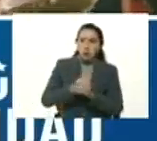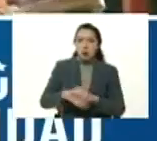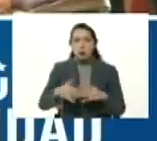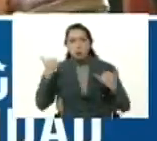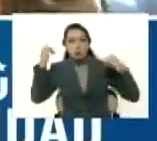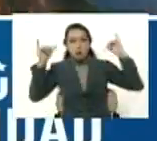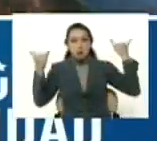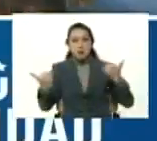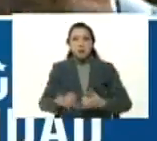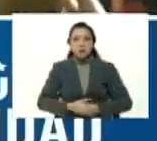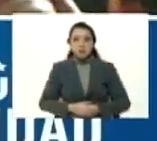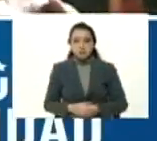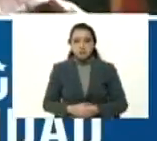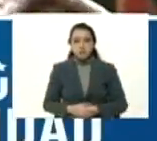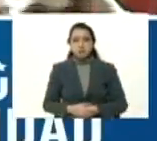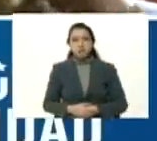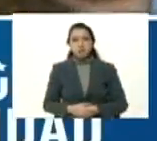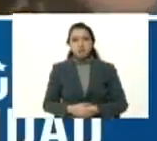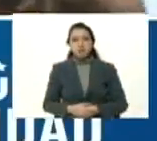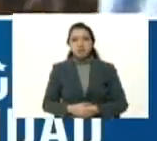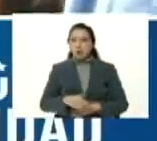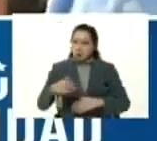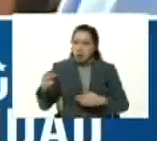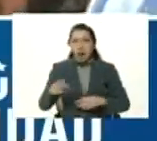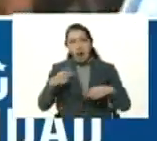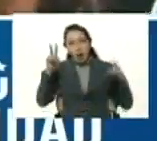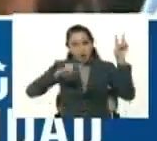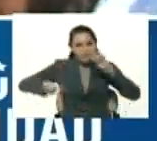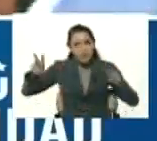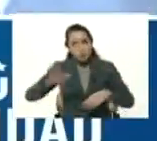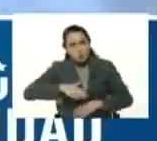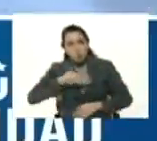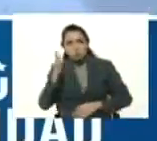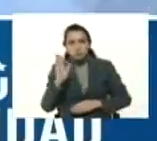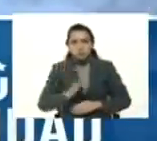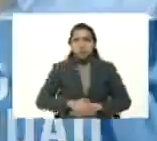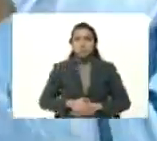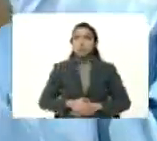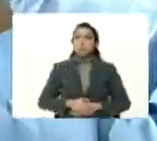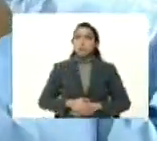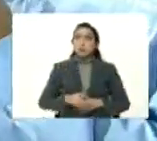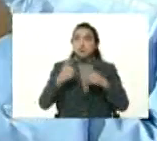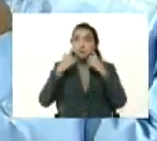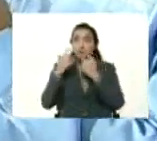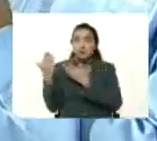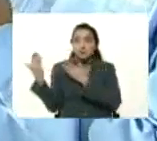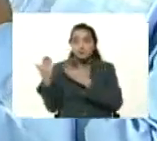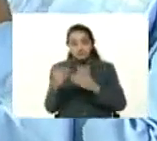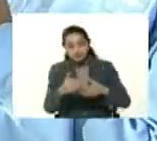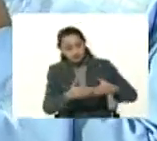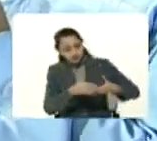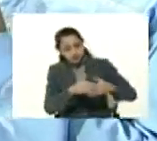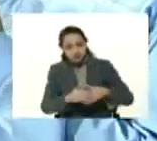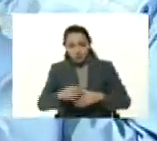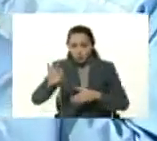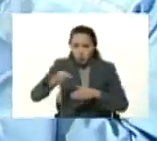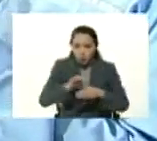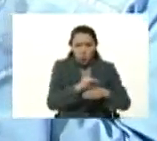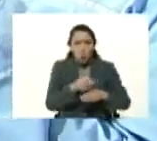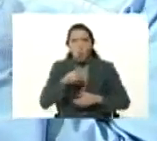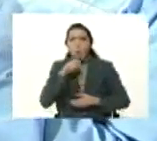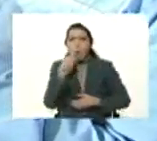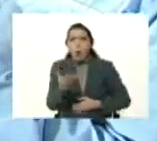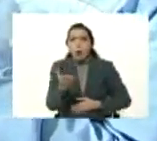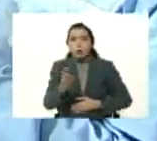fiesta, a pasear. Tremenda bota, mira, el terminado, el cosido,